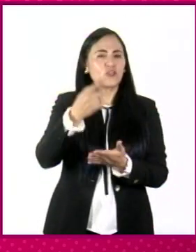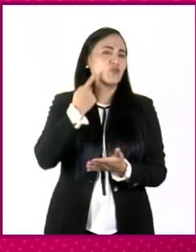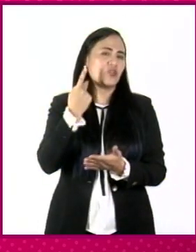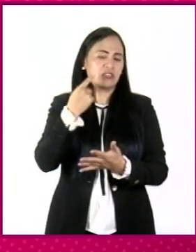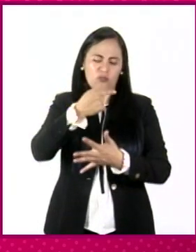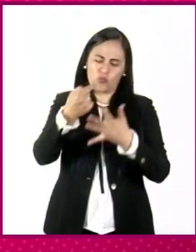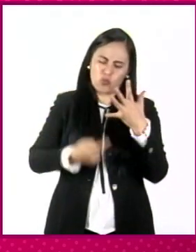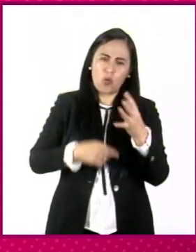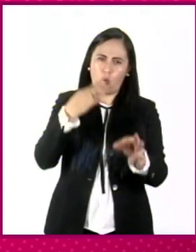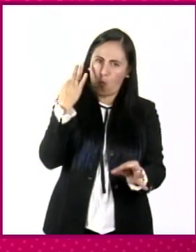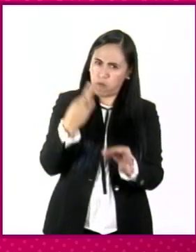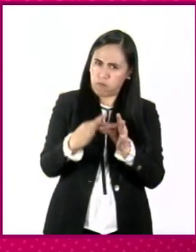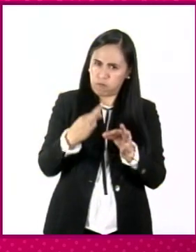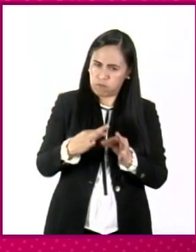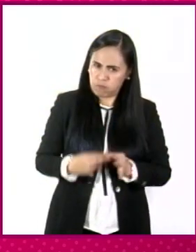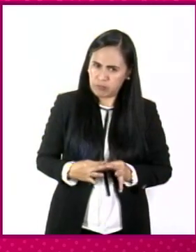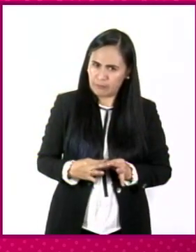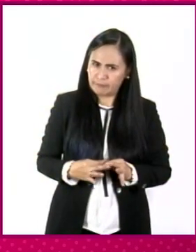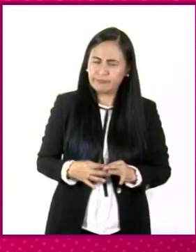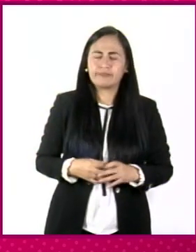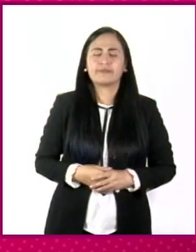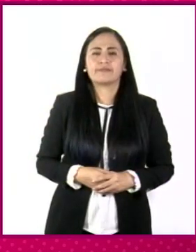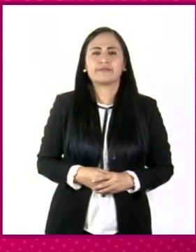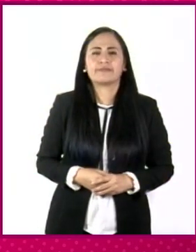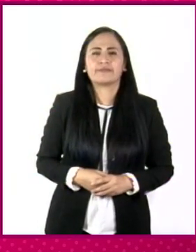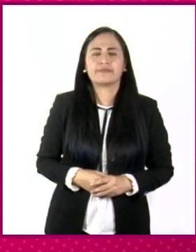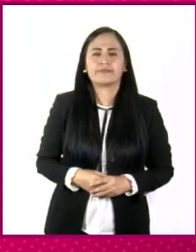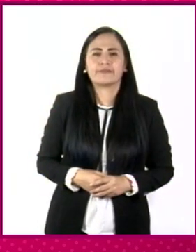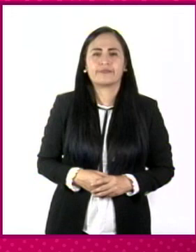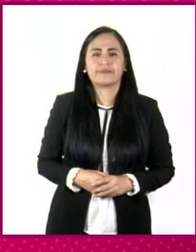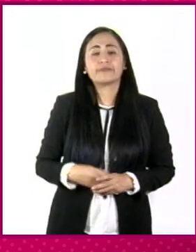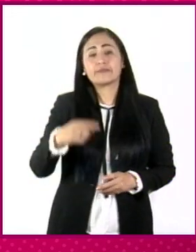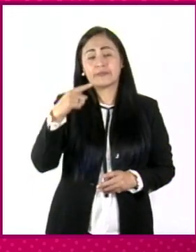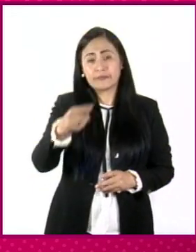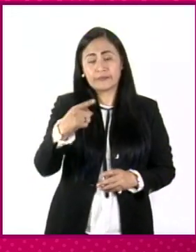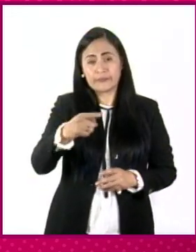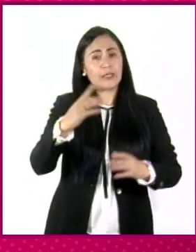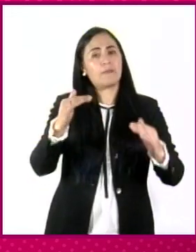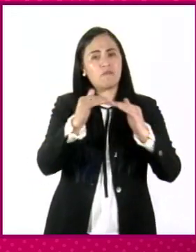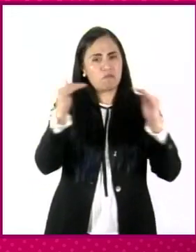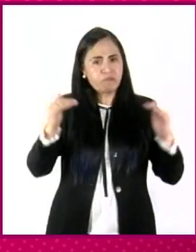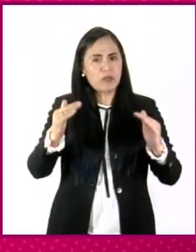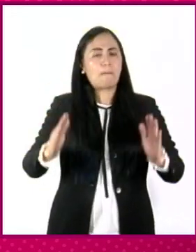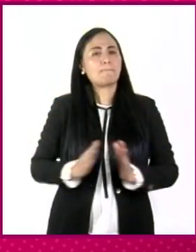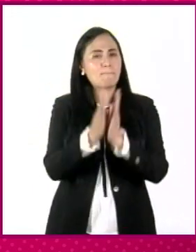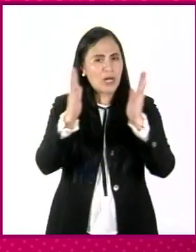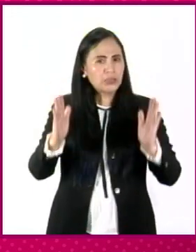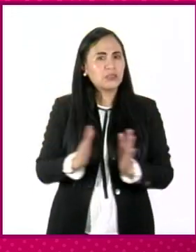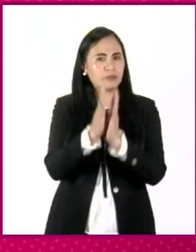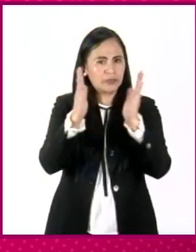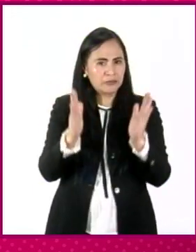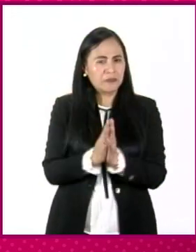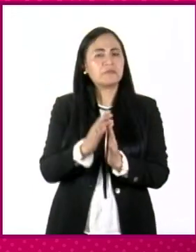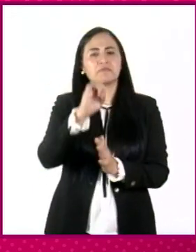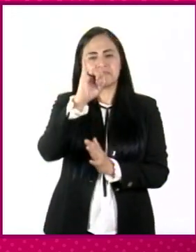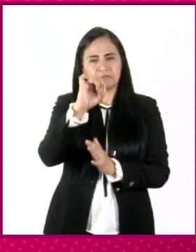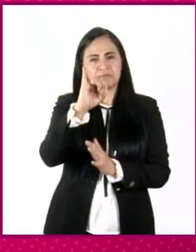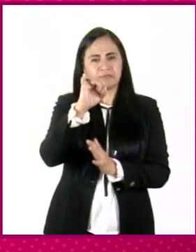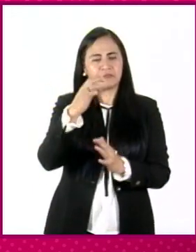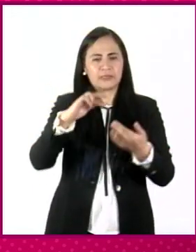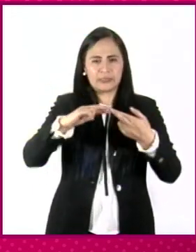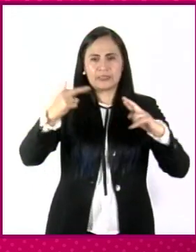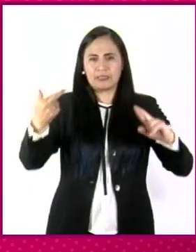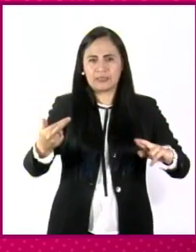¿no? Y son, desde luego, los espacios de democracia participativa, estos que señalaba, que tienen que ver justamente